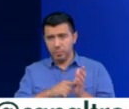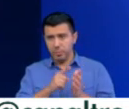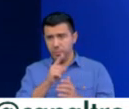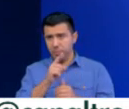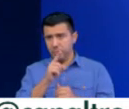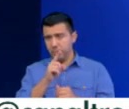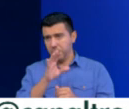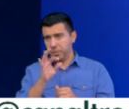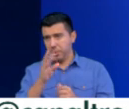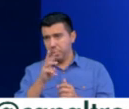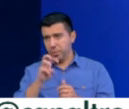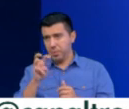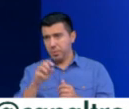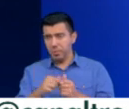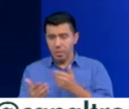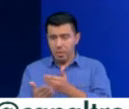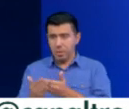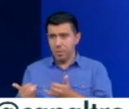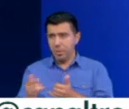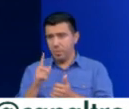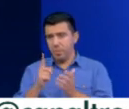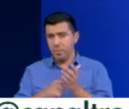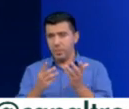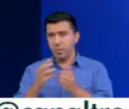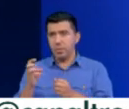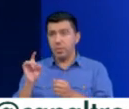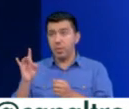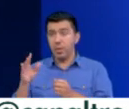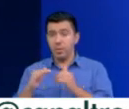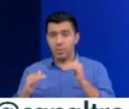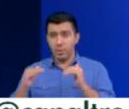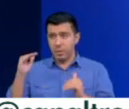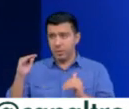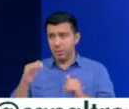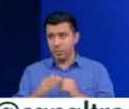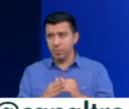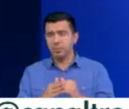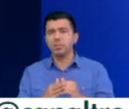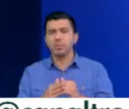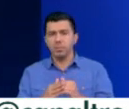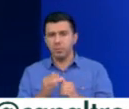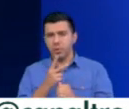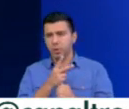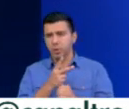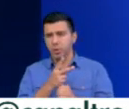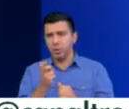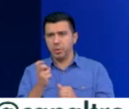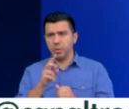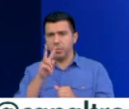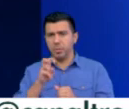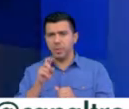con lo que ha ocurrido de este año, 1.814. Es decir, hasta la fecha hay un aumento en